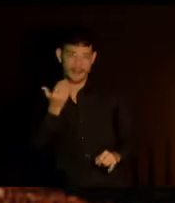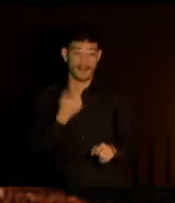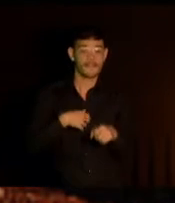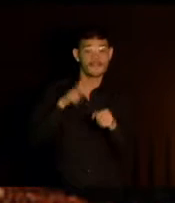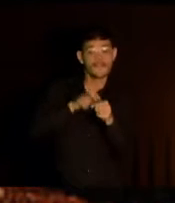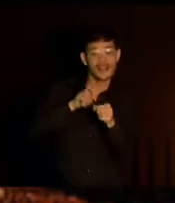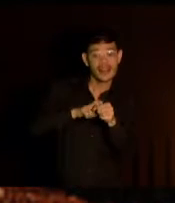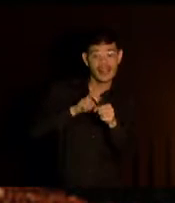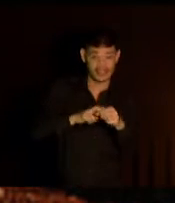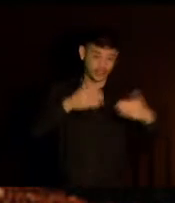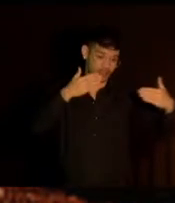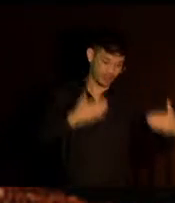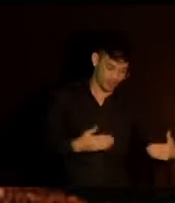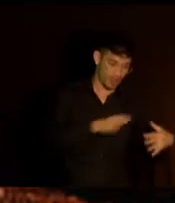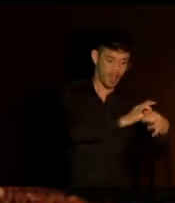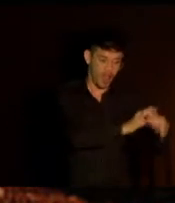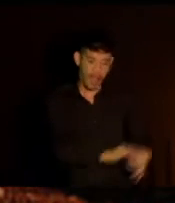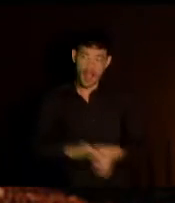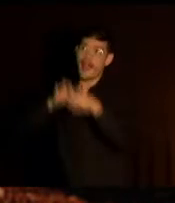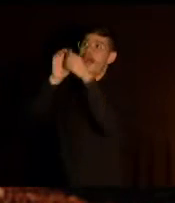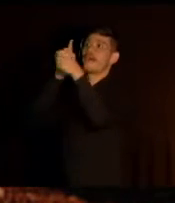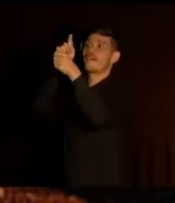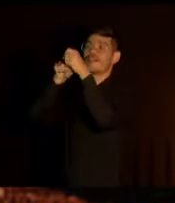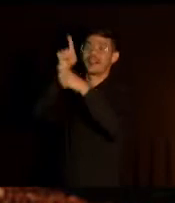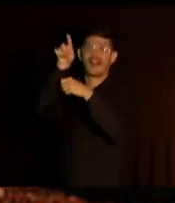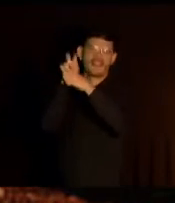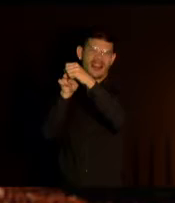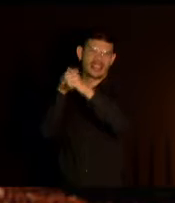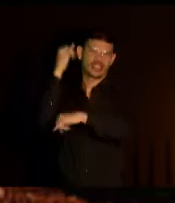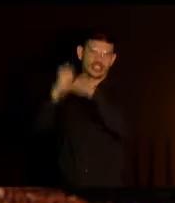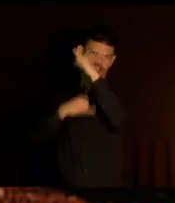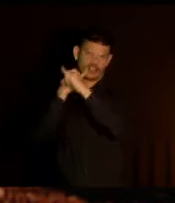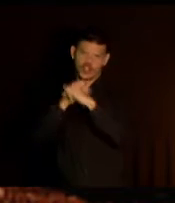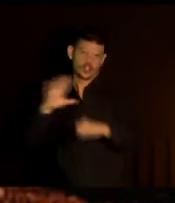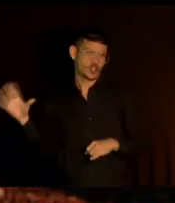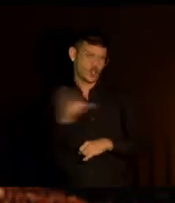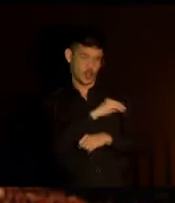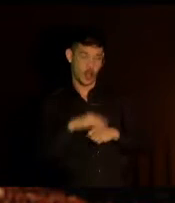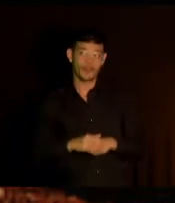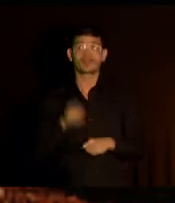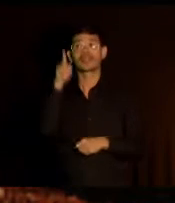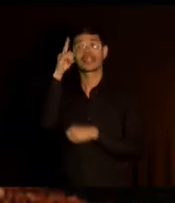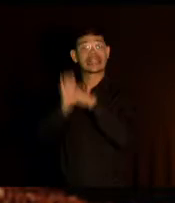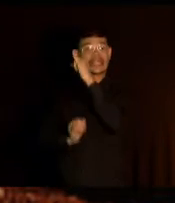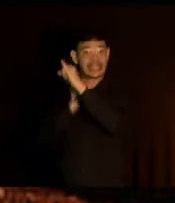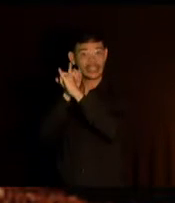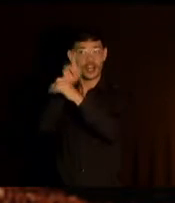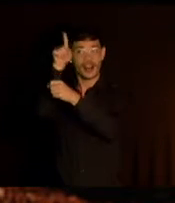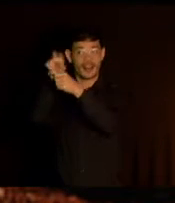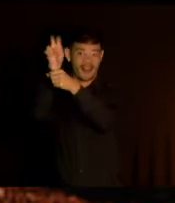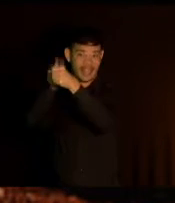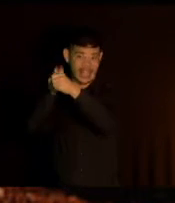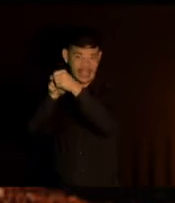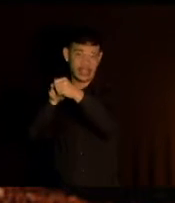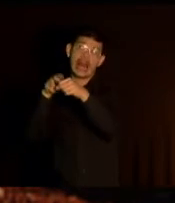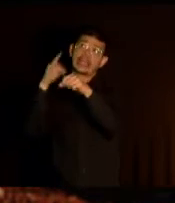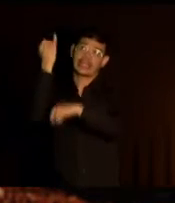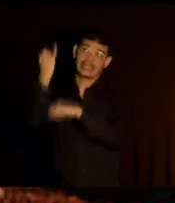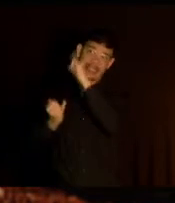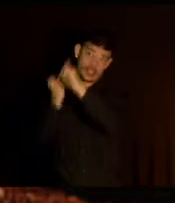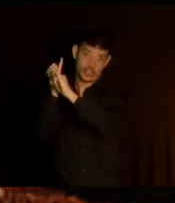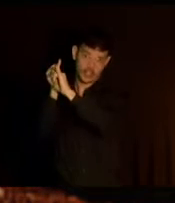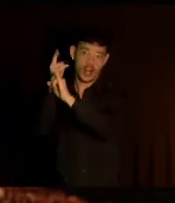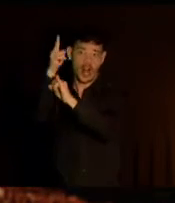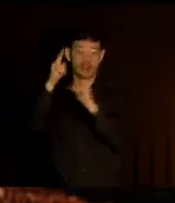a federaciones internacionales, todas, y a nivel internacional, las mismas federaciones